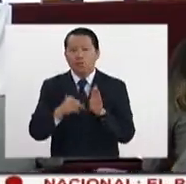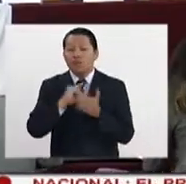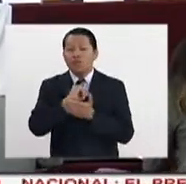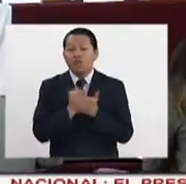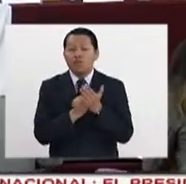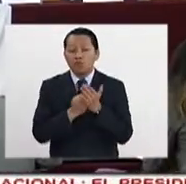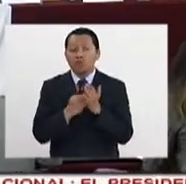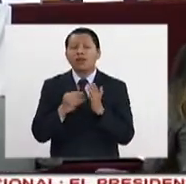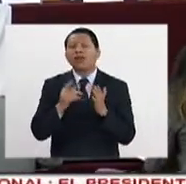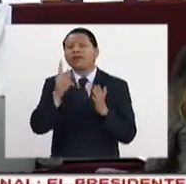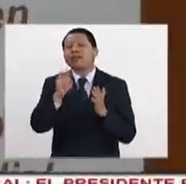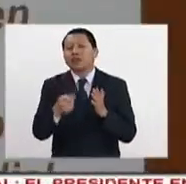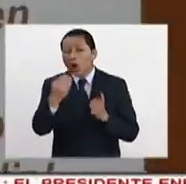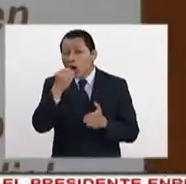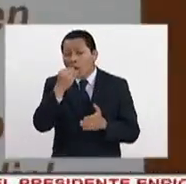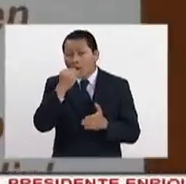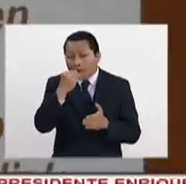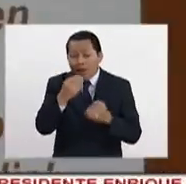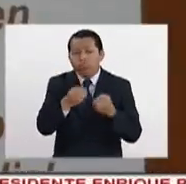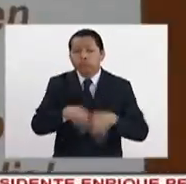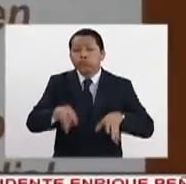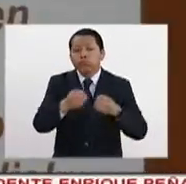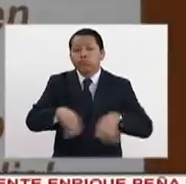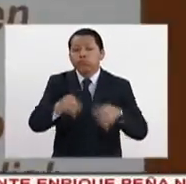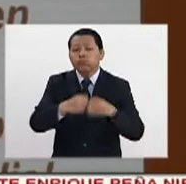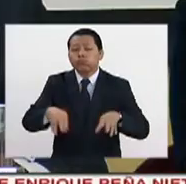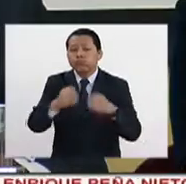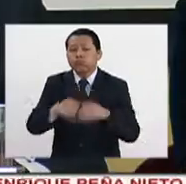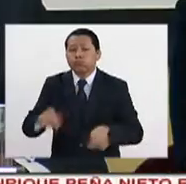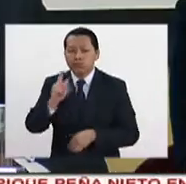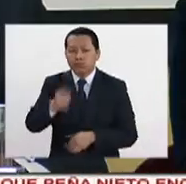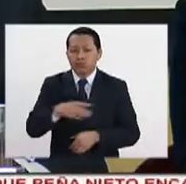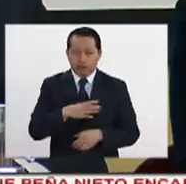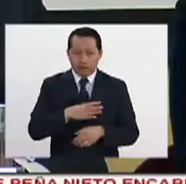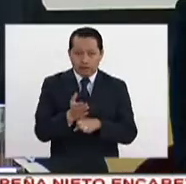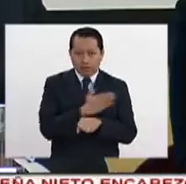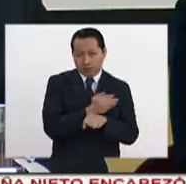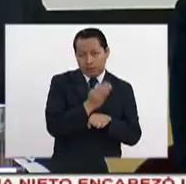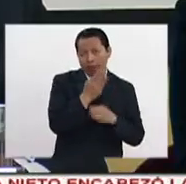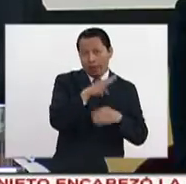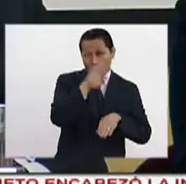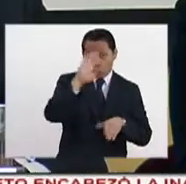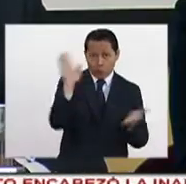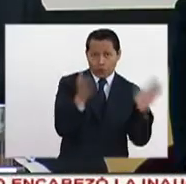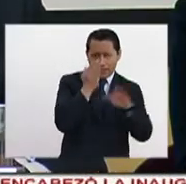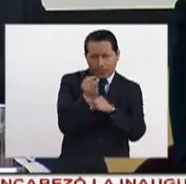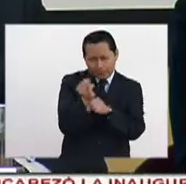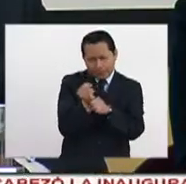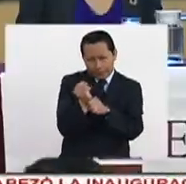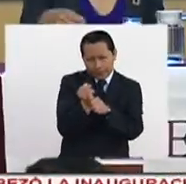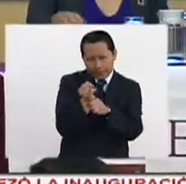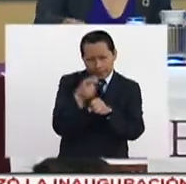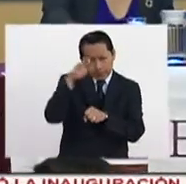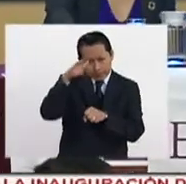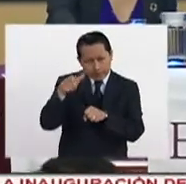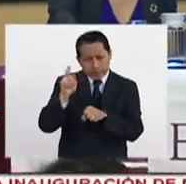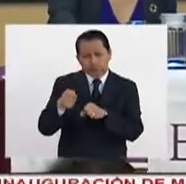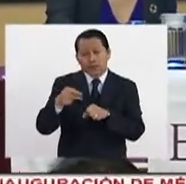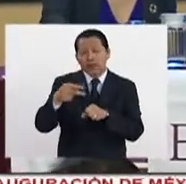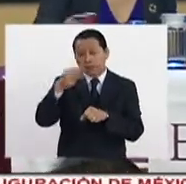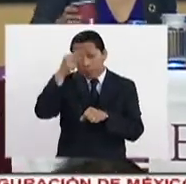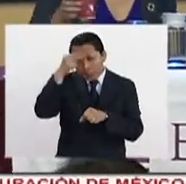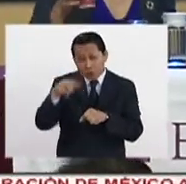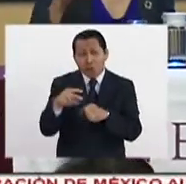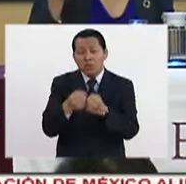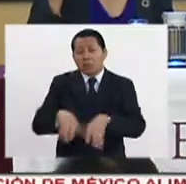Pérdidas y Desperdicios de Alimentos en México. Se trata de un estudio desarrollado por el Banco Mundial que revela que en nuestro país se desperdician